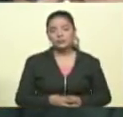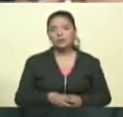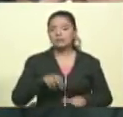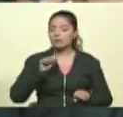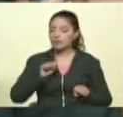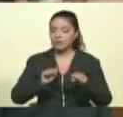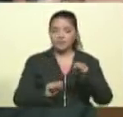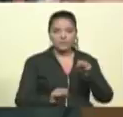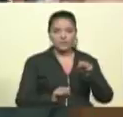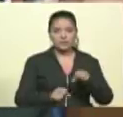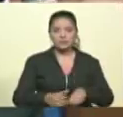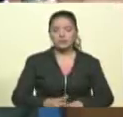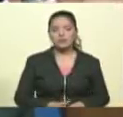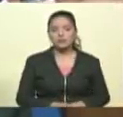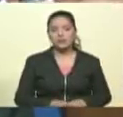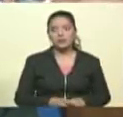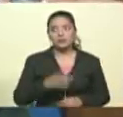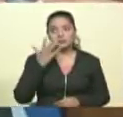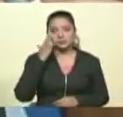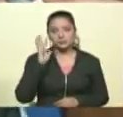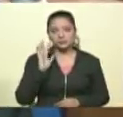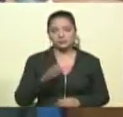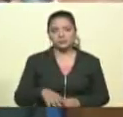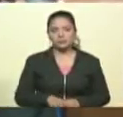defensa de presuntos,